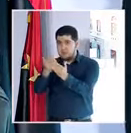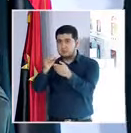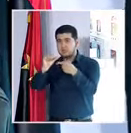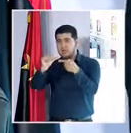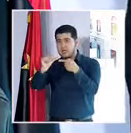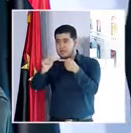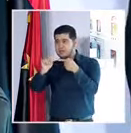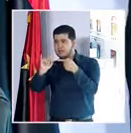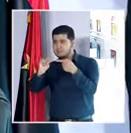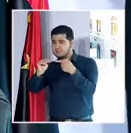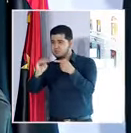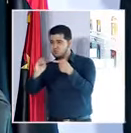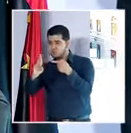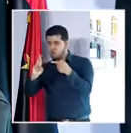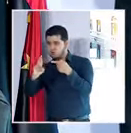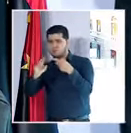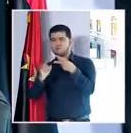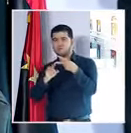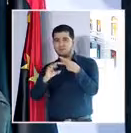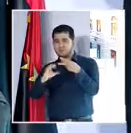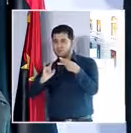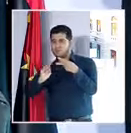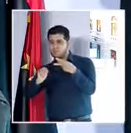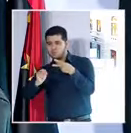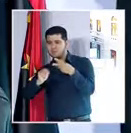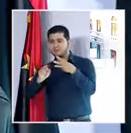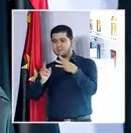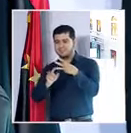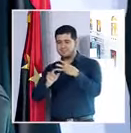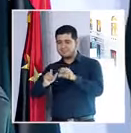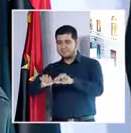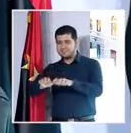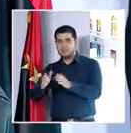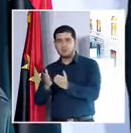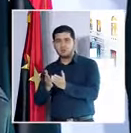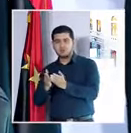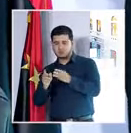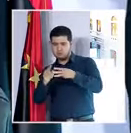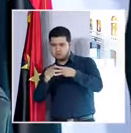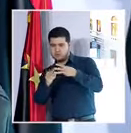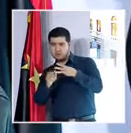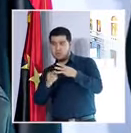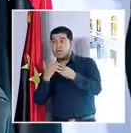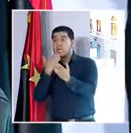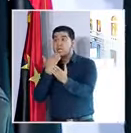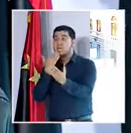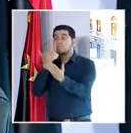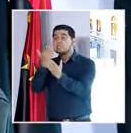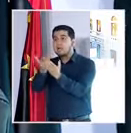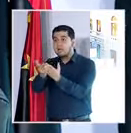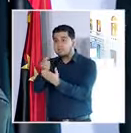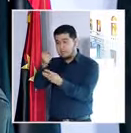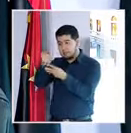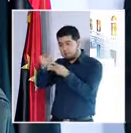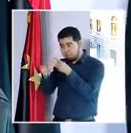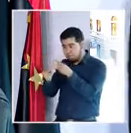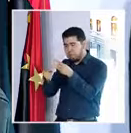CUT y al Ministerio de Educación y al equipo de la Secretaría que lograron encontrar un